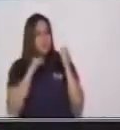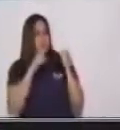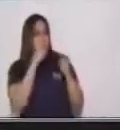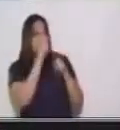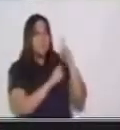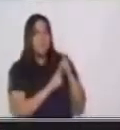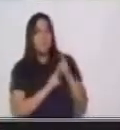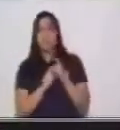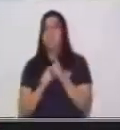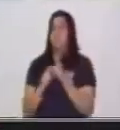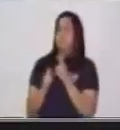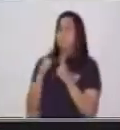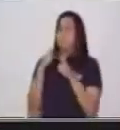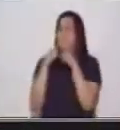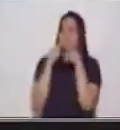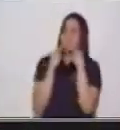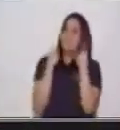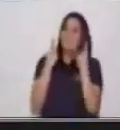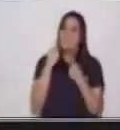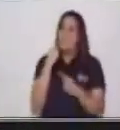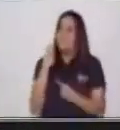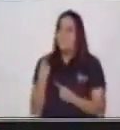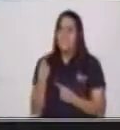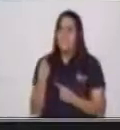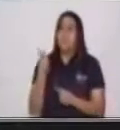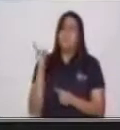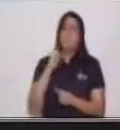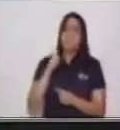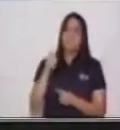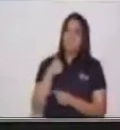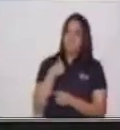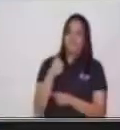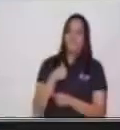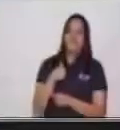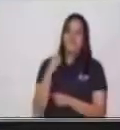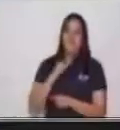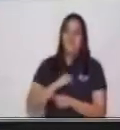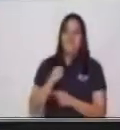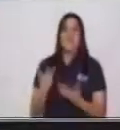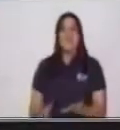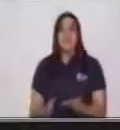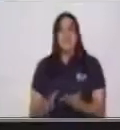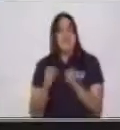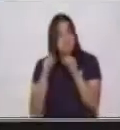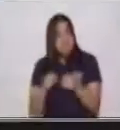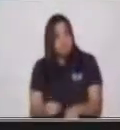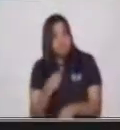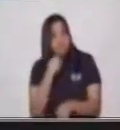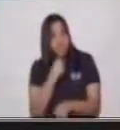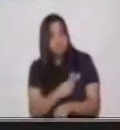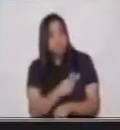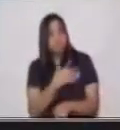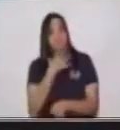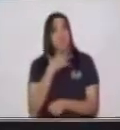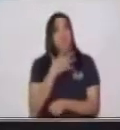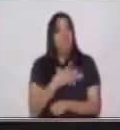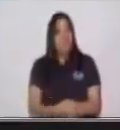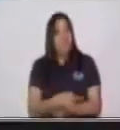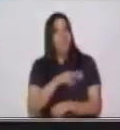Él sonreía y acababa por confesar que era él. Se podría decir que era su